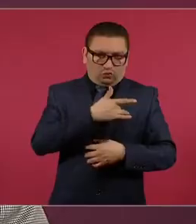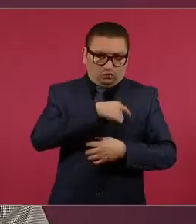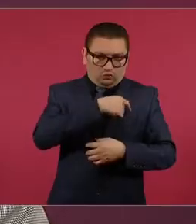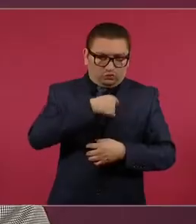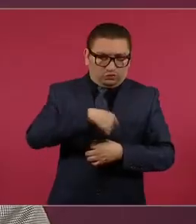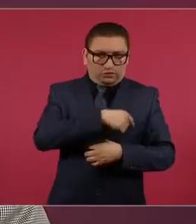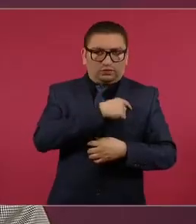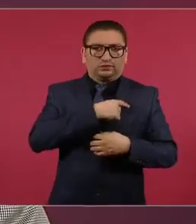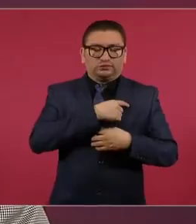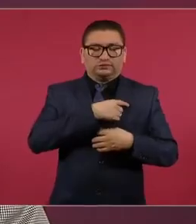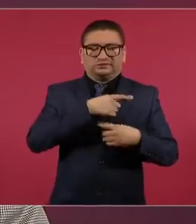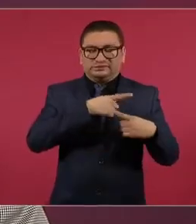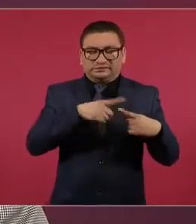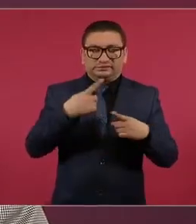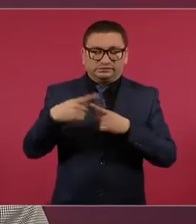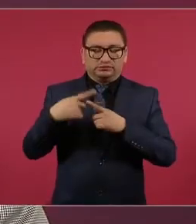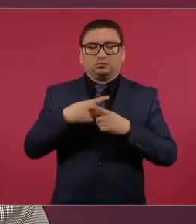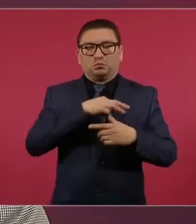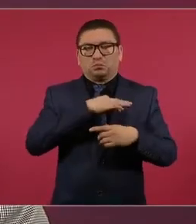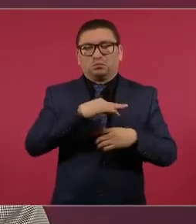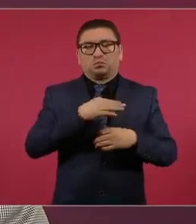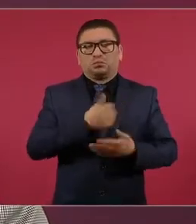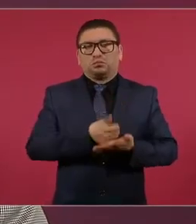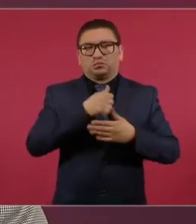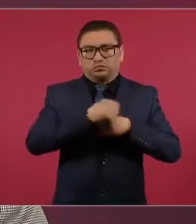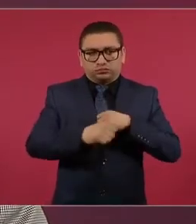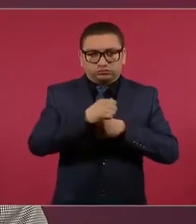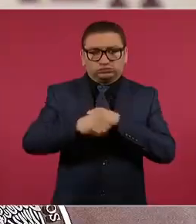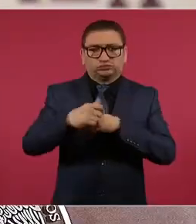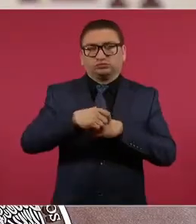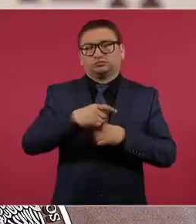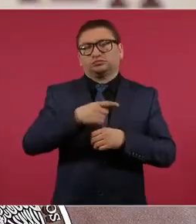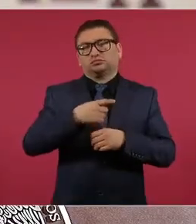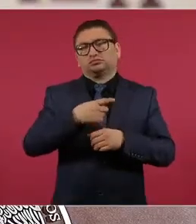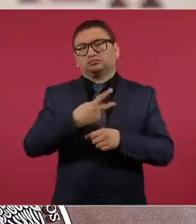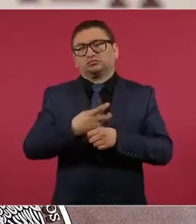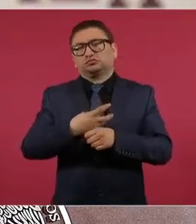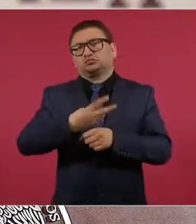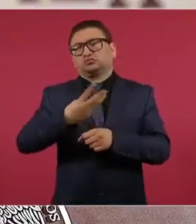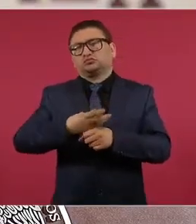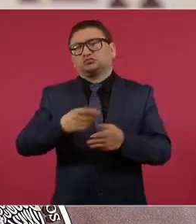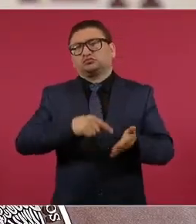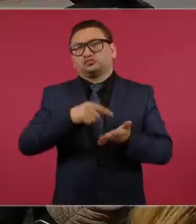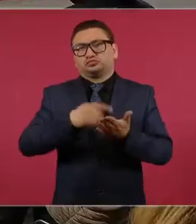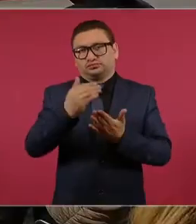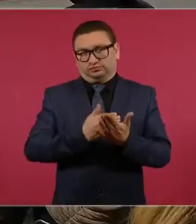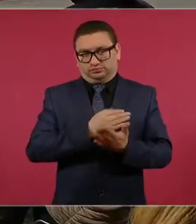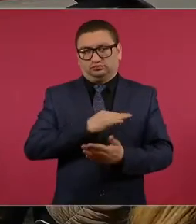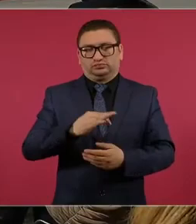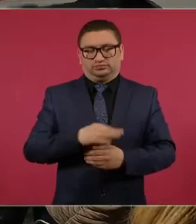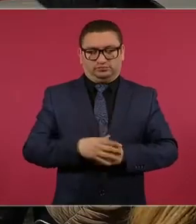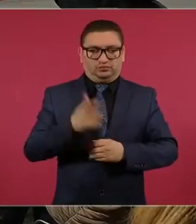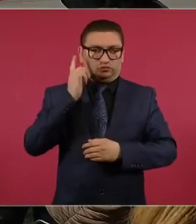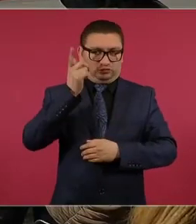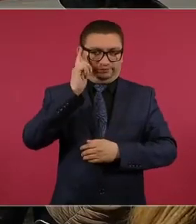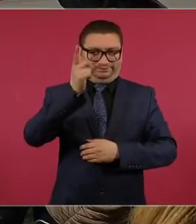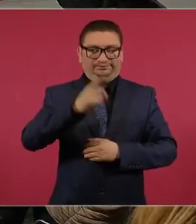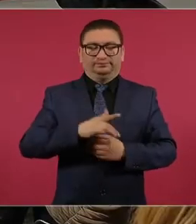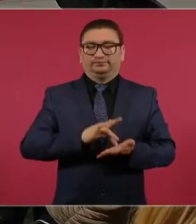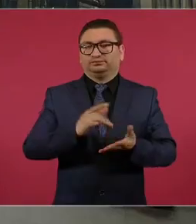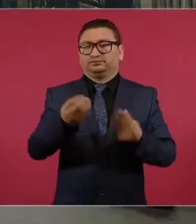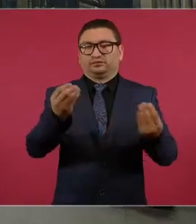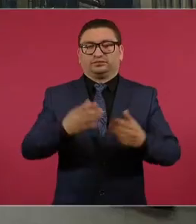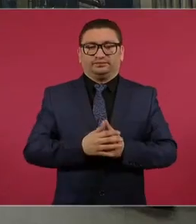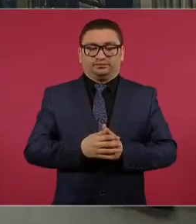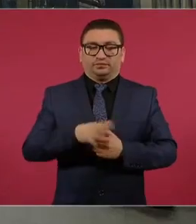corazón Pues pase a ser a un segundo o tercer lugar Esperemos que así sea Muchas gracias Gracias doctor